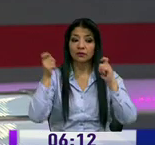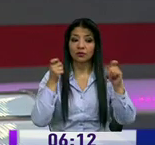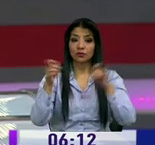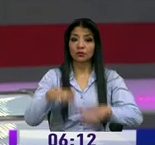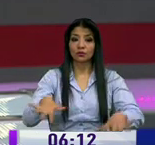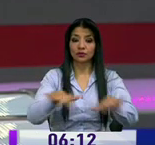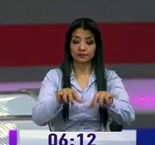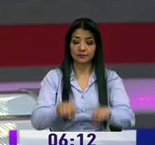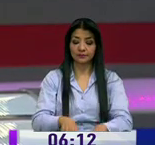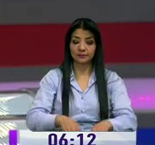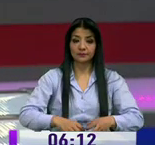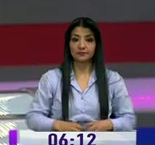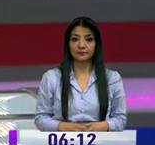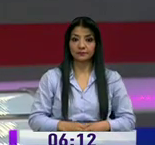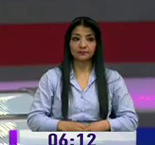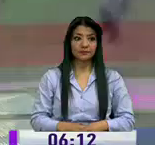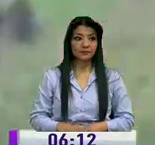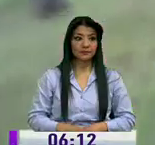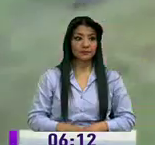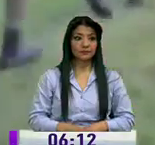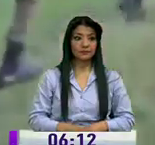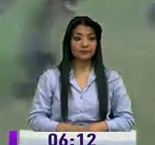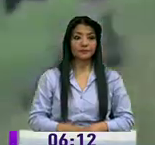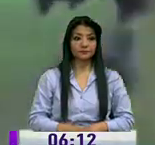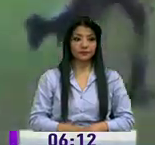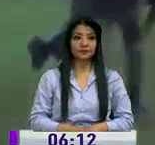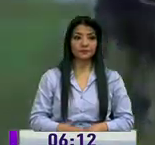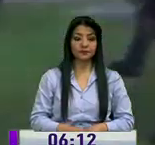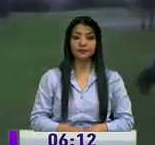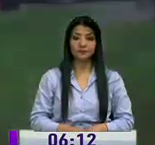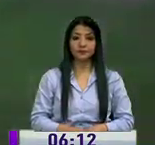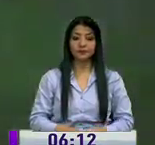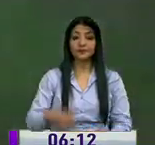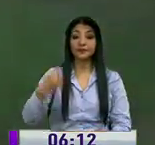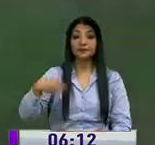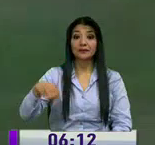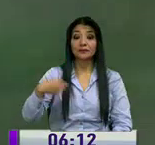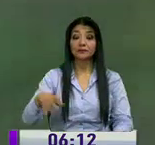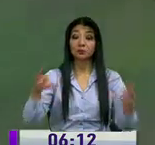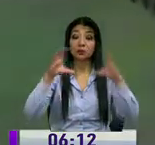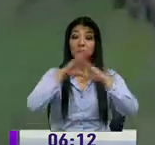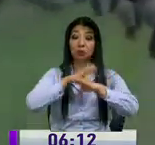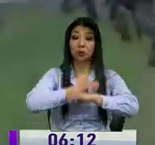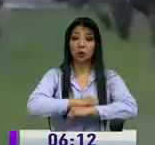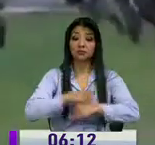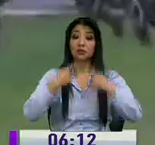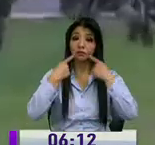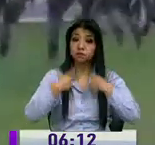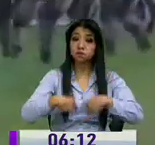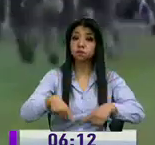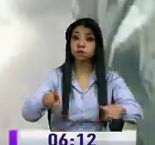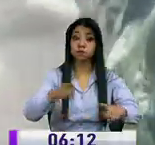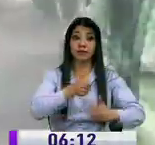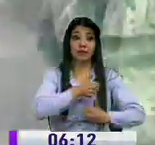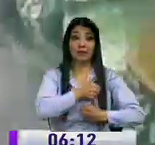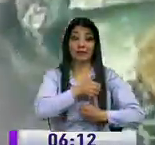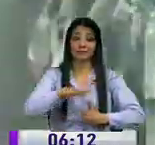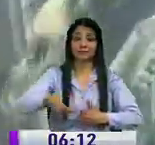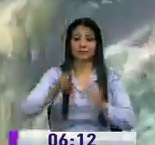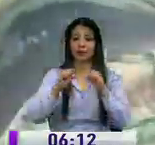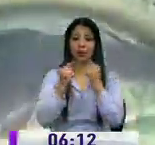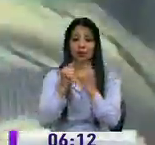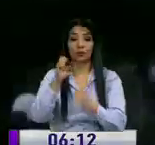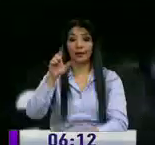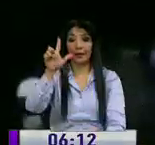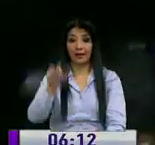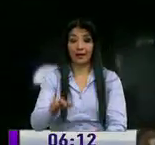esta zona. Le contamos. Avanzada la noche de este miércoles y tras el anuncio de paro armado por parte del Ejército de Liberación Nacional de Colombia,